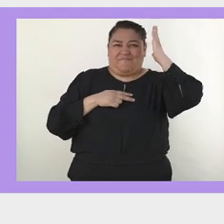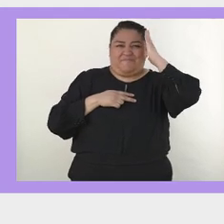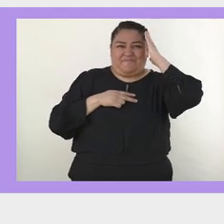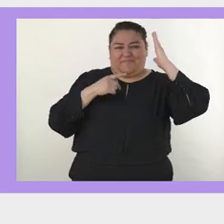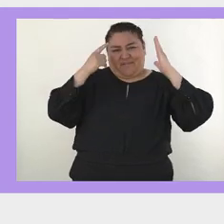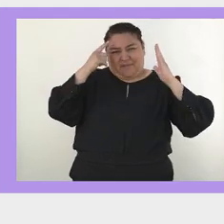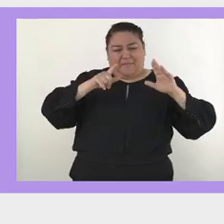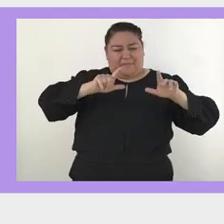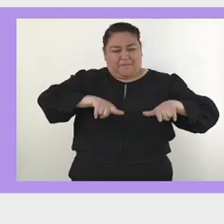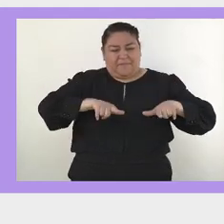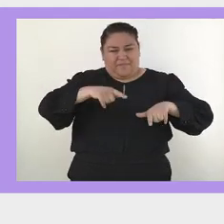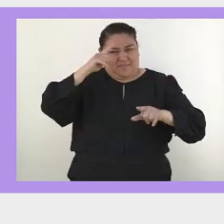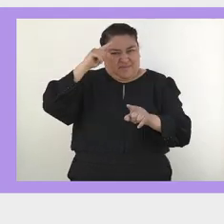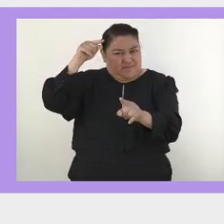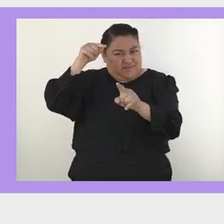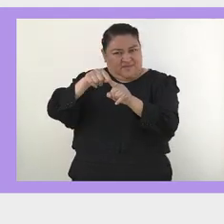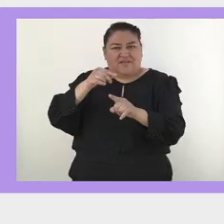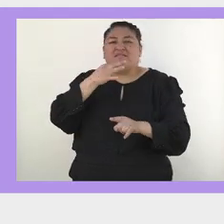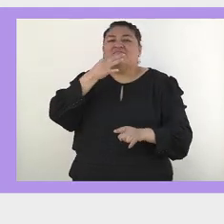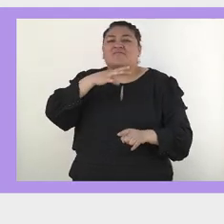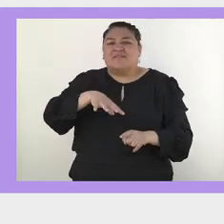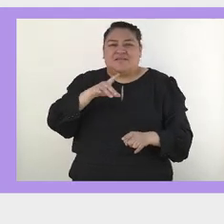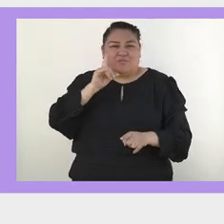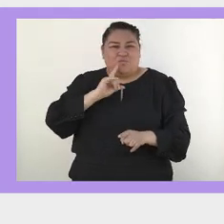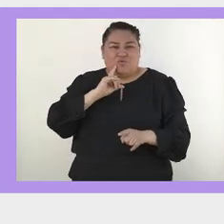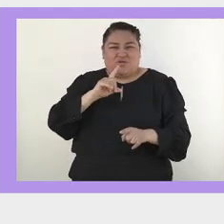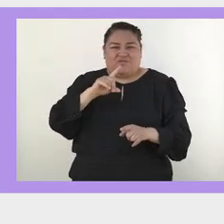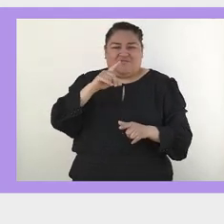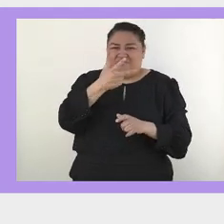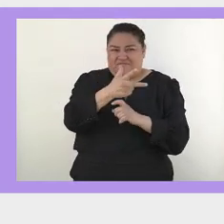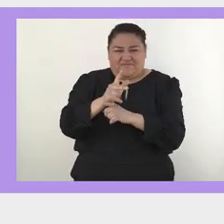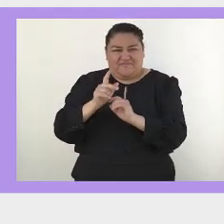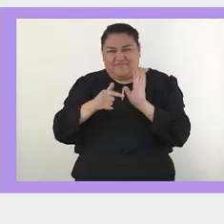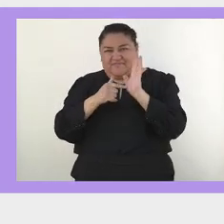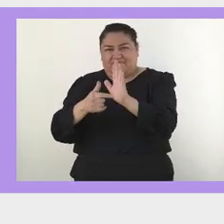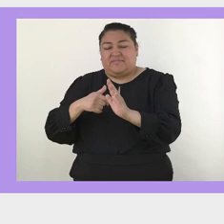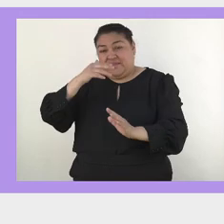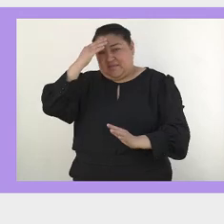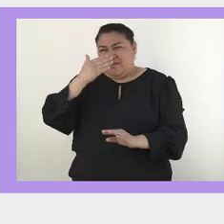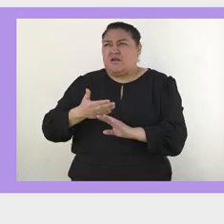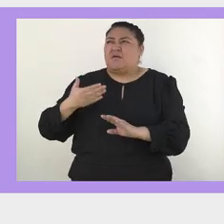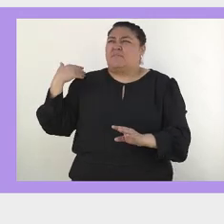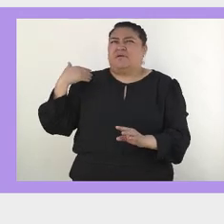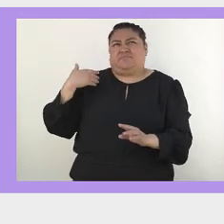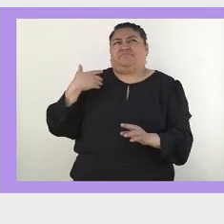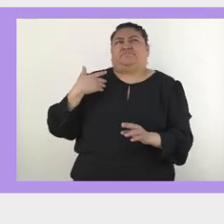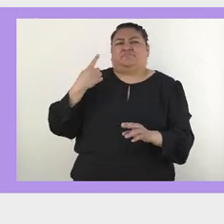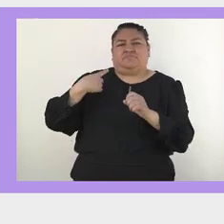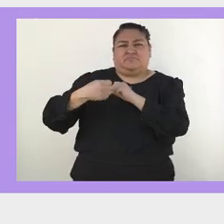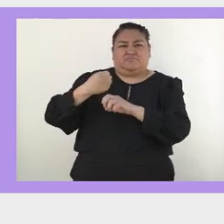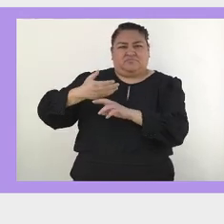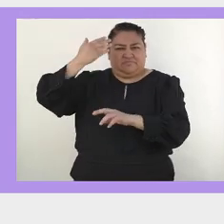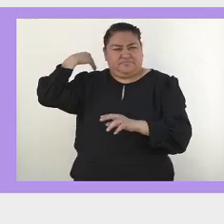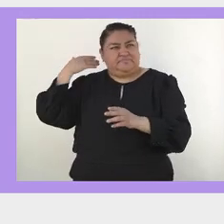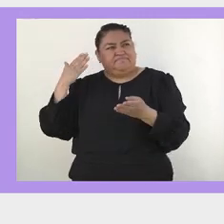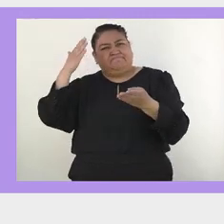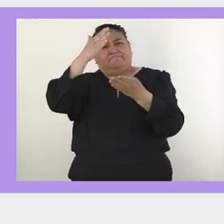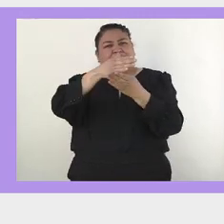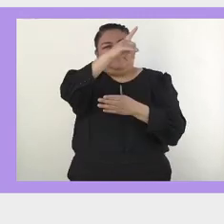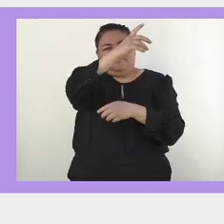el año pasado tuvimos la oportunidad de ir a Phoenix a un torneo unas visorías